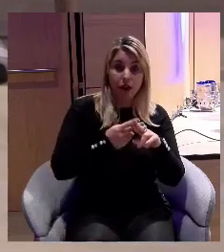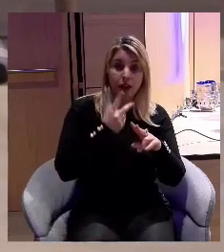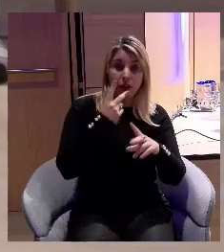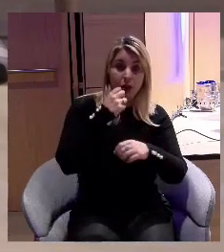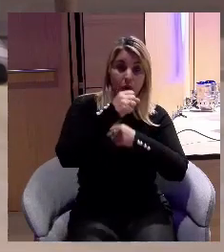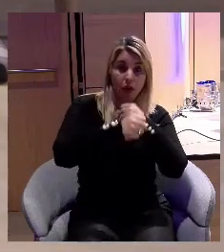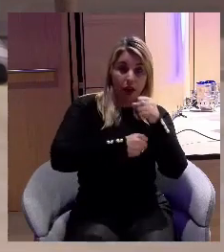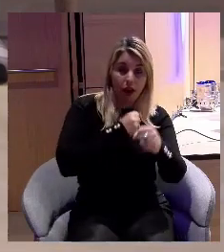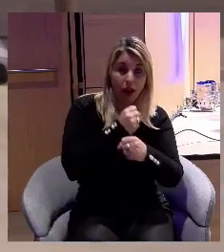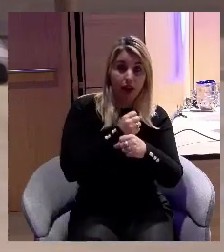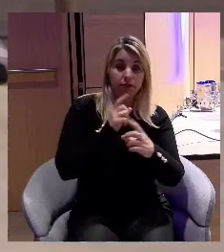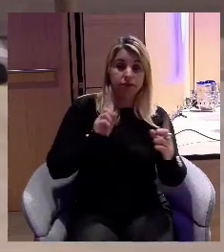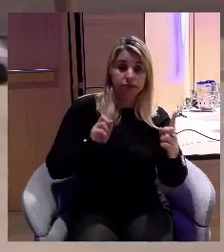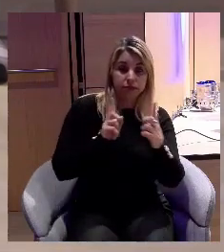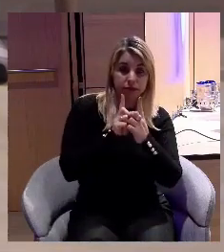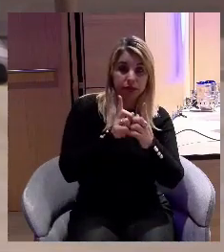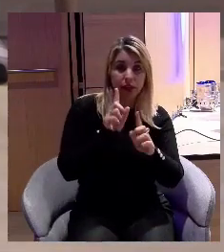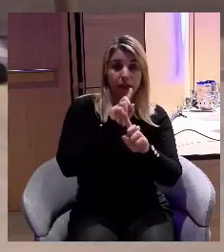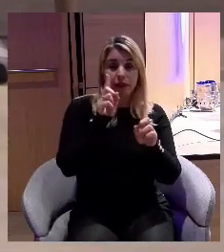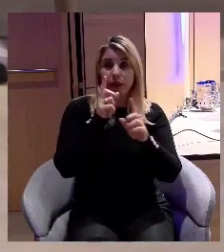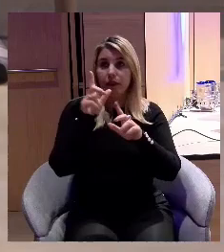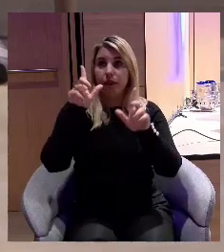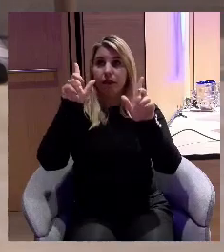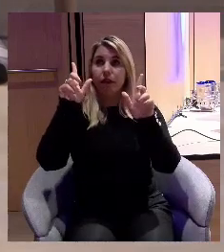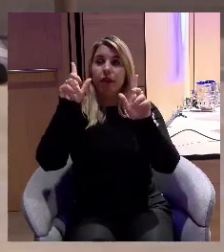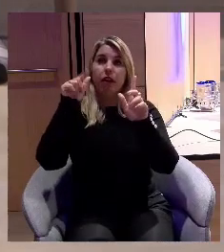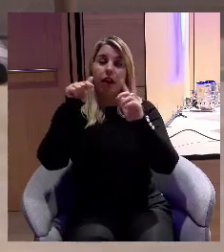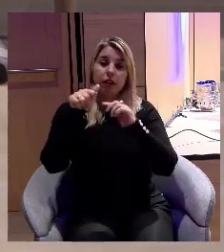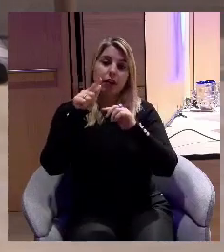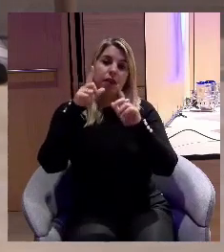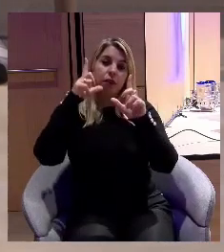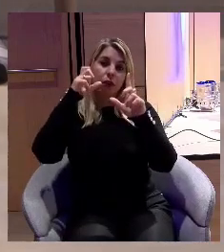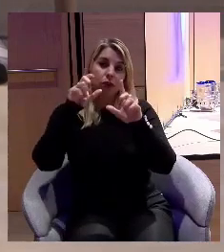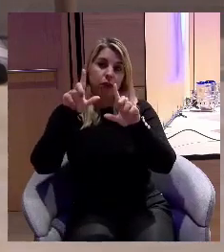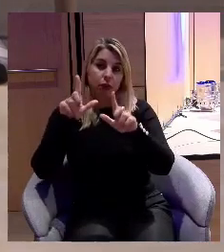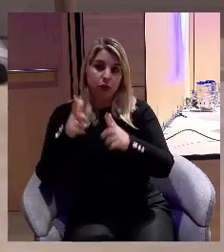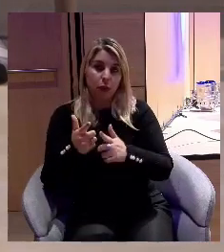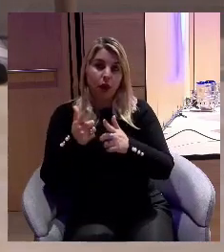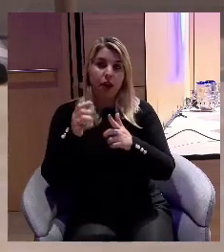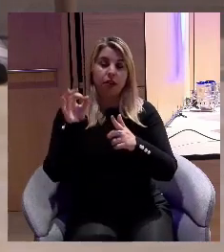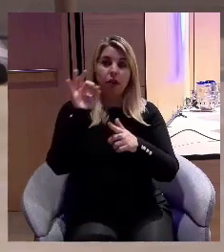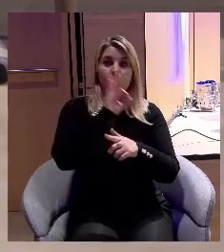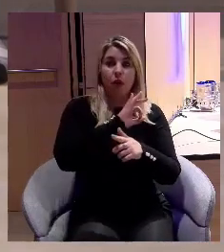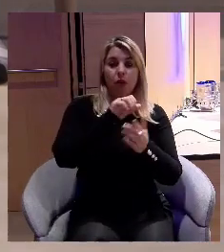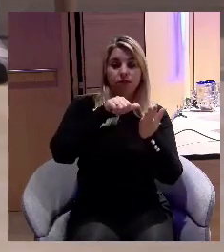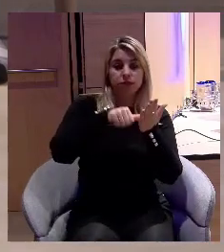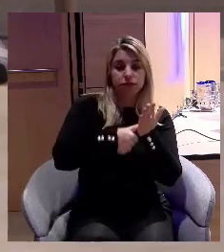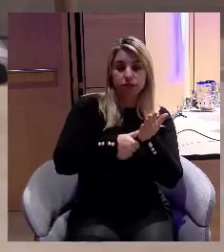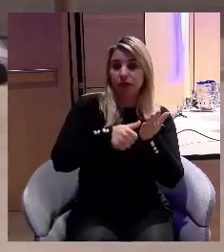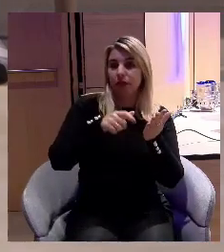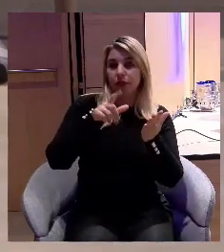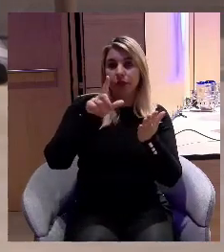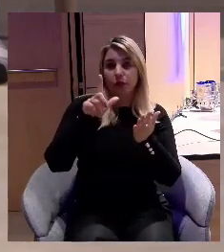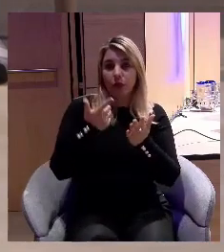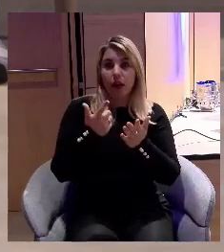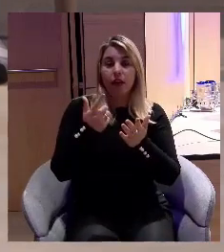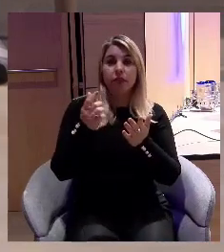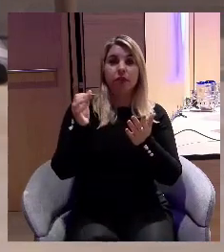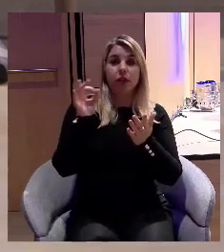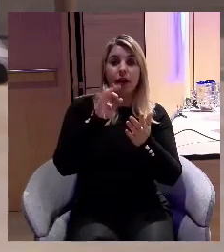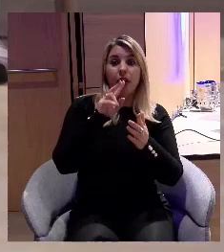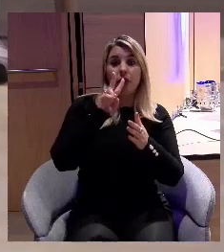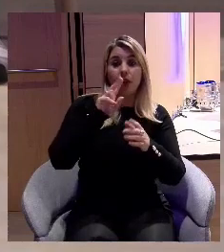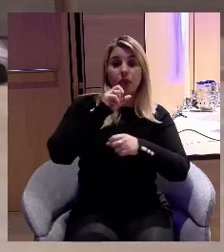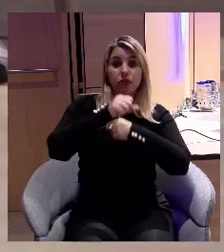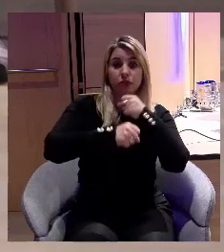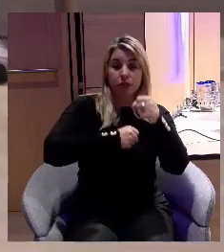años en que no encontramos las fotos, en que no encontramos el Facebook, en que no encontramos el DNI. Nosotros este año, en realidad, hace 2 años